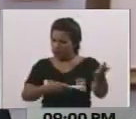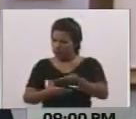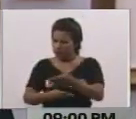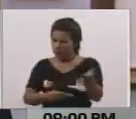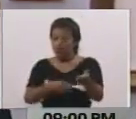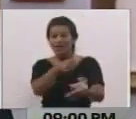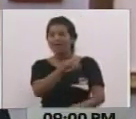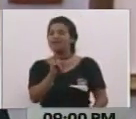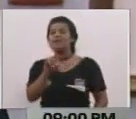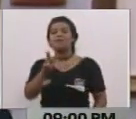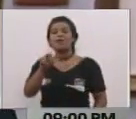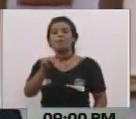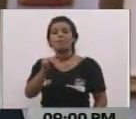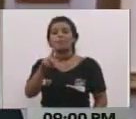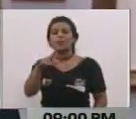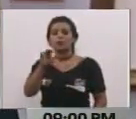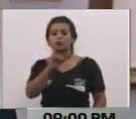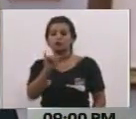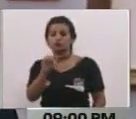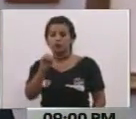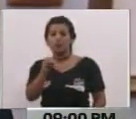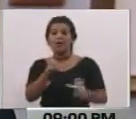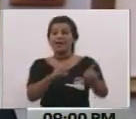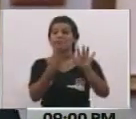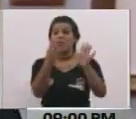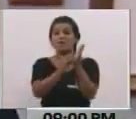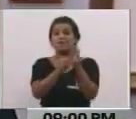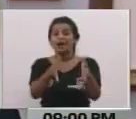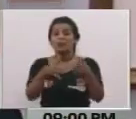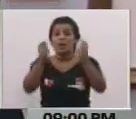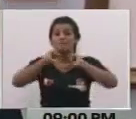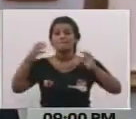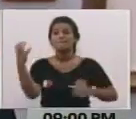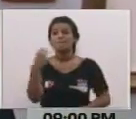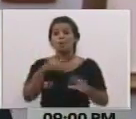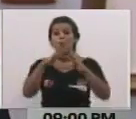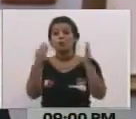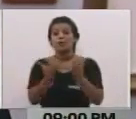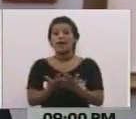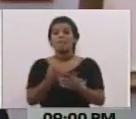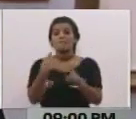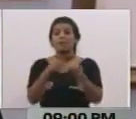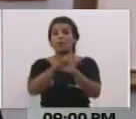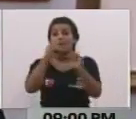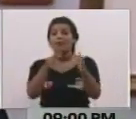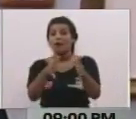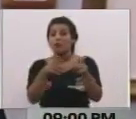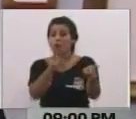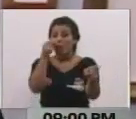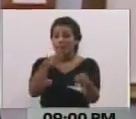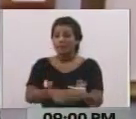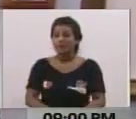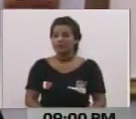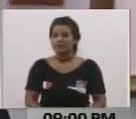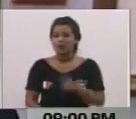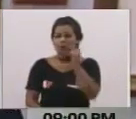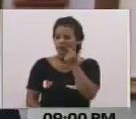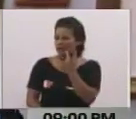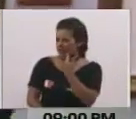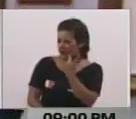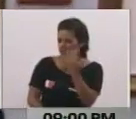Pedroso. 9 veces campeón mundial y un olímpico. Entonces el chico no sabía quién era,